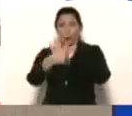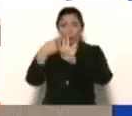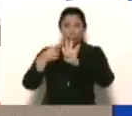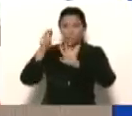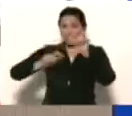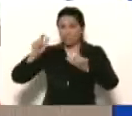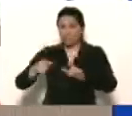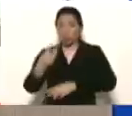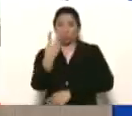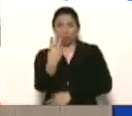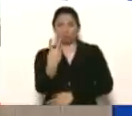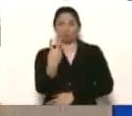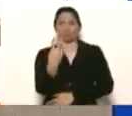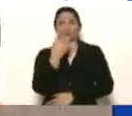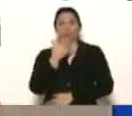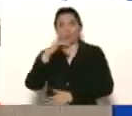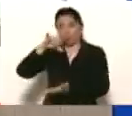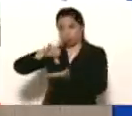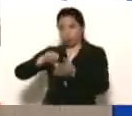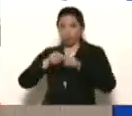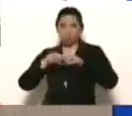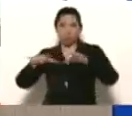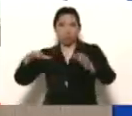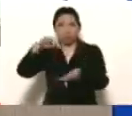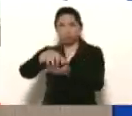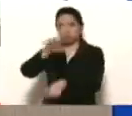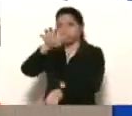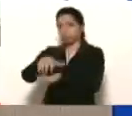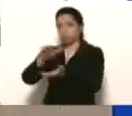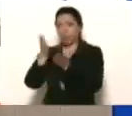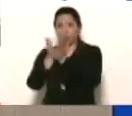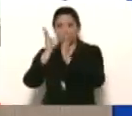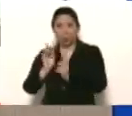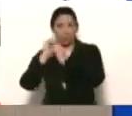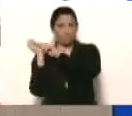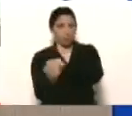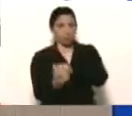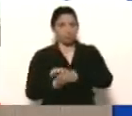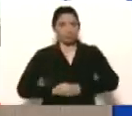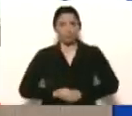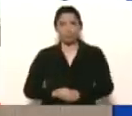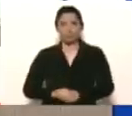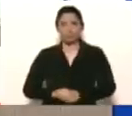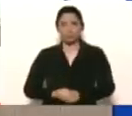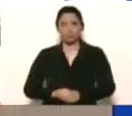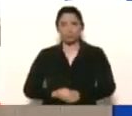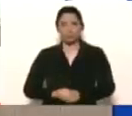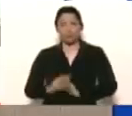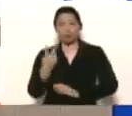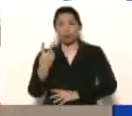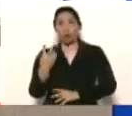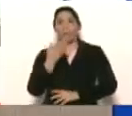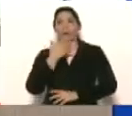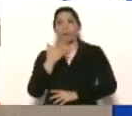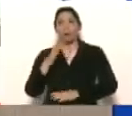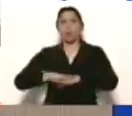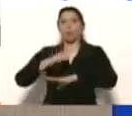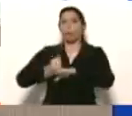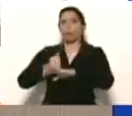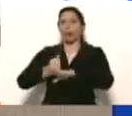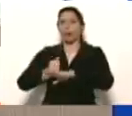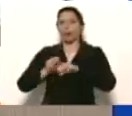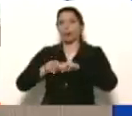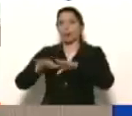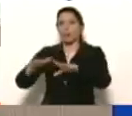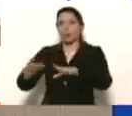provienen del foco de nueva esparta del foco del pedro gonzález es decir dos son productos de la